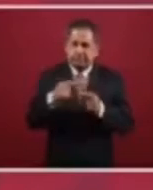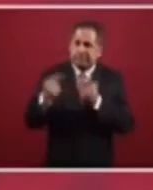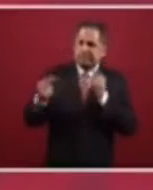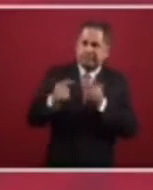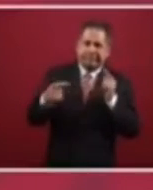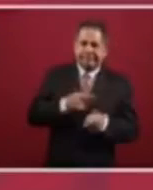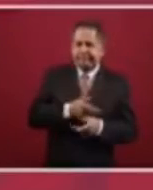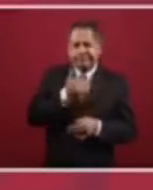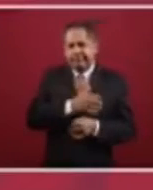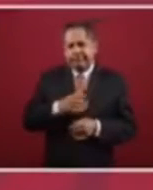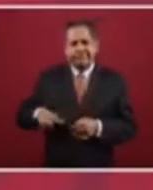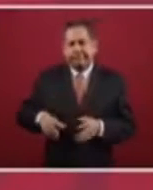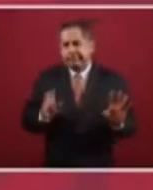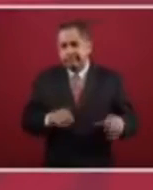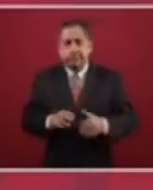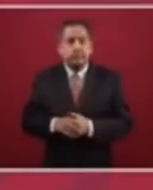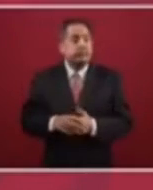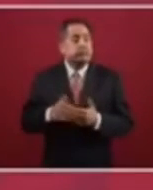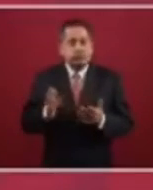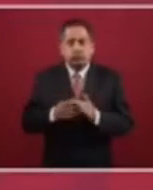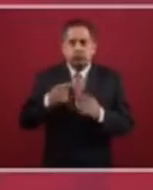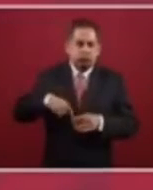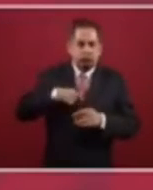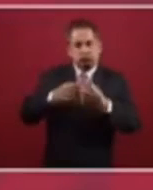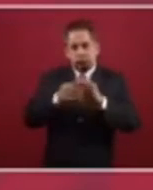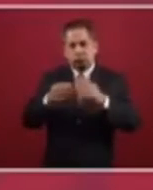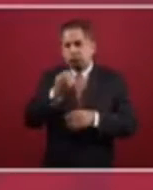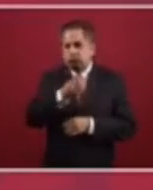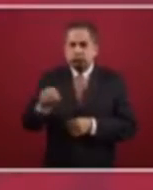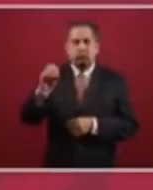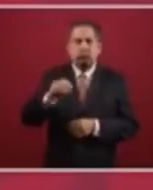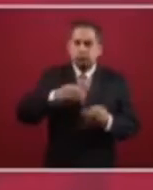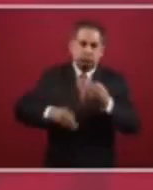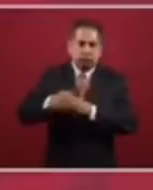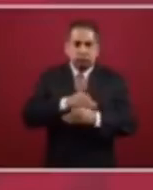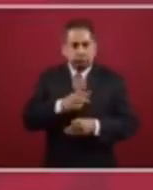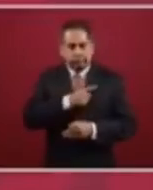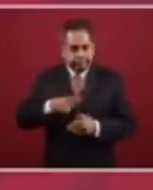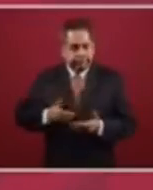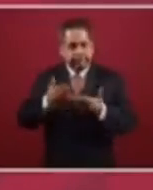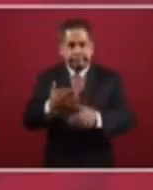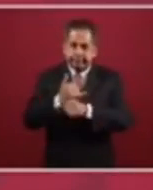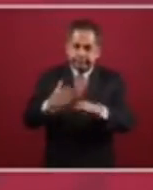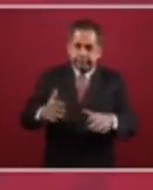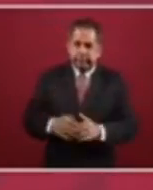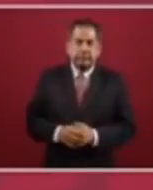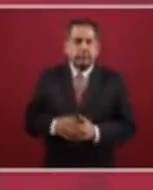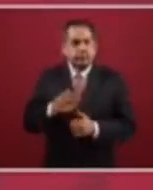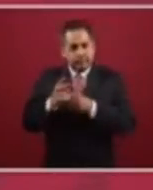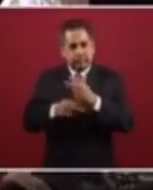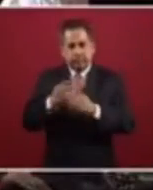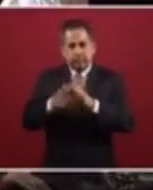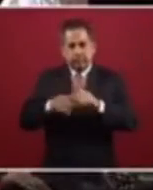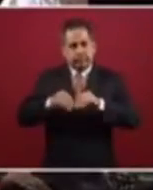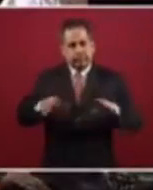opositores a nuestro gobierno. De todas maneras, nosotros tenemos la obligación, todos, de informar, y lo